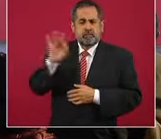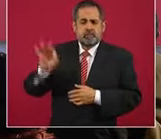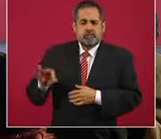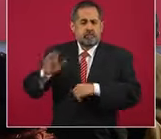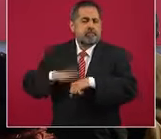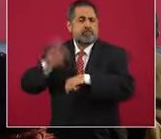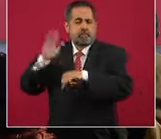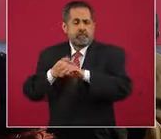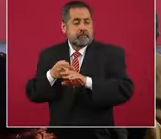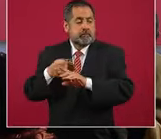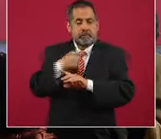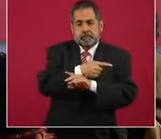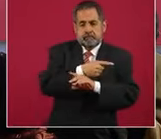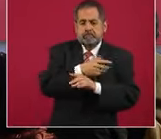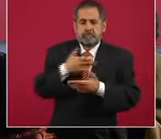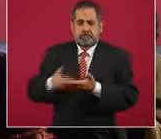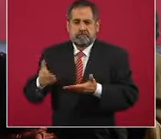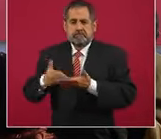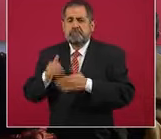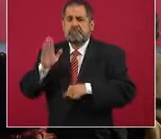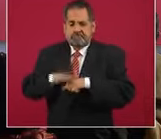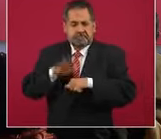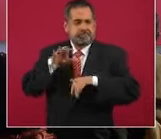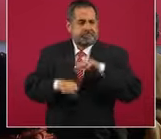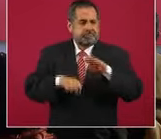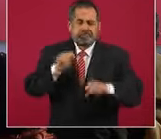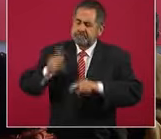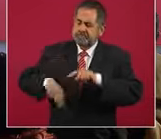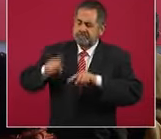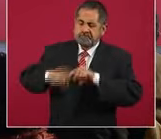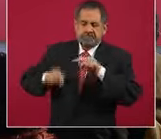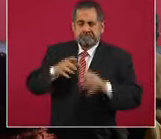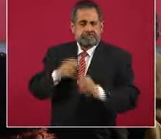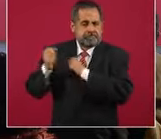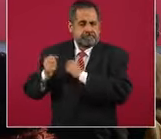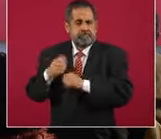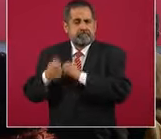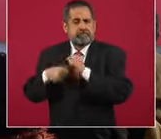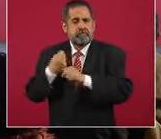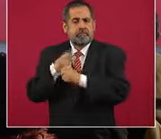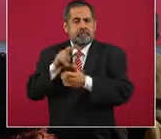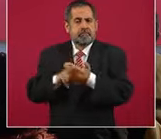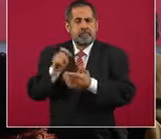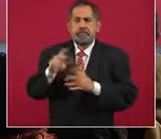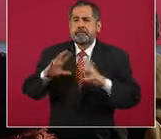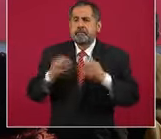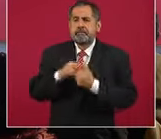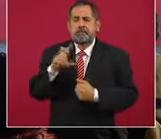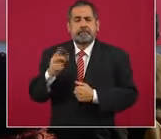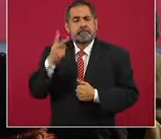155% más de metanfetaminas aseguradas en el 2020, que equivalen a